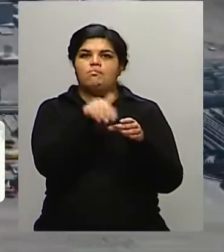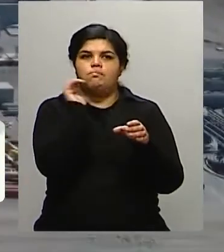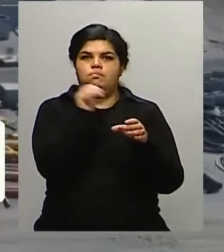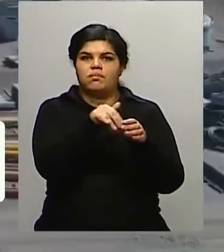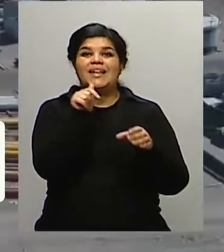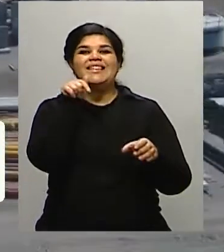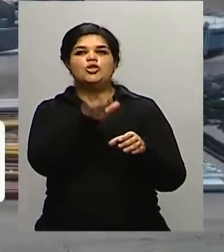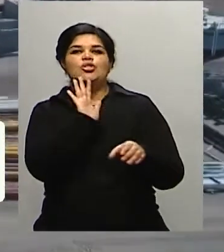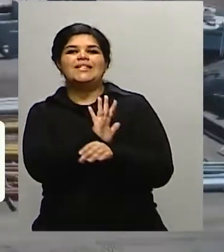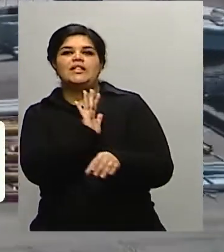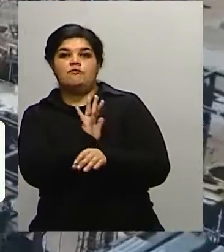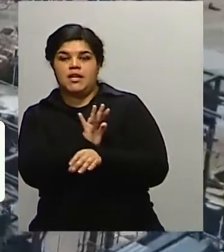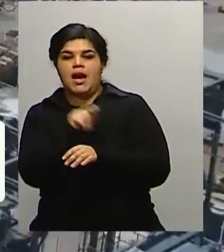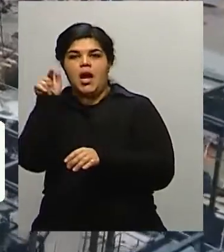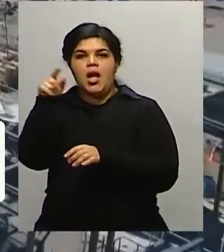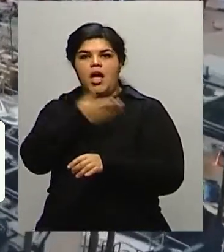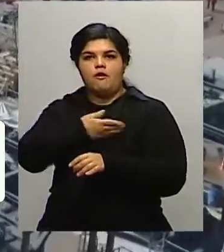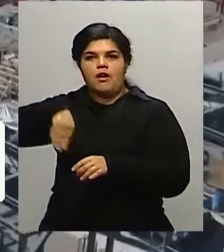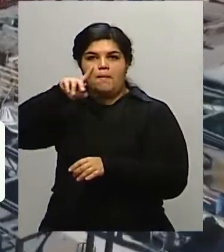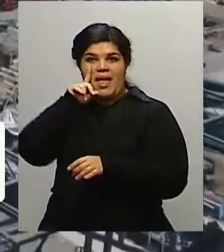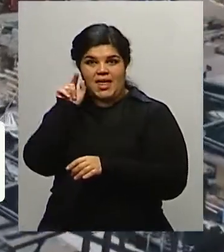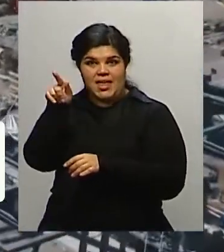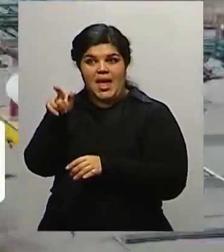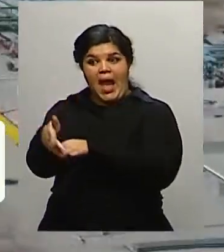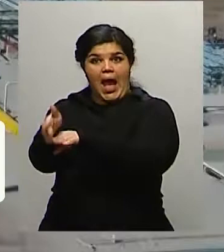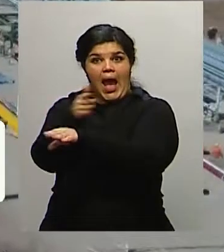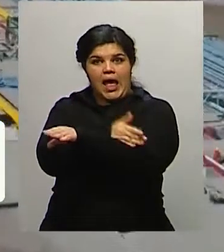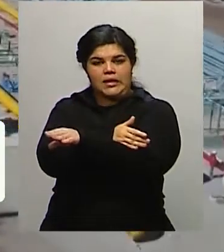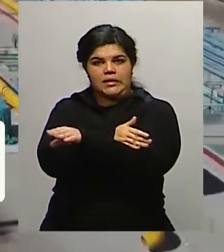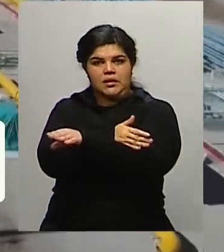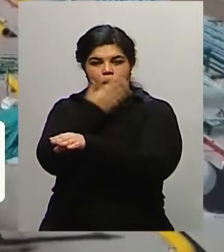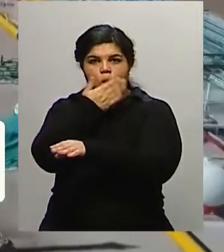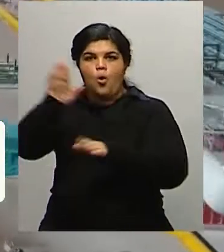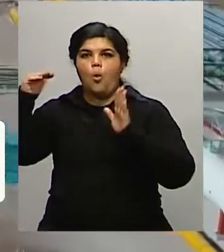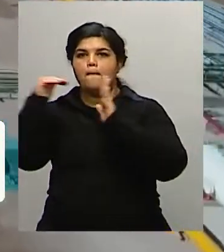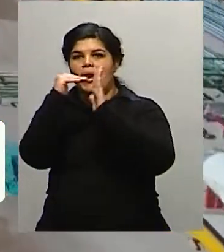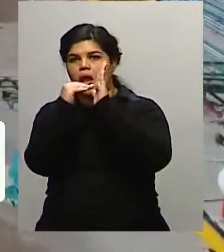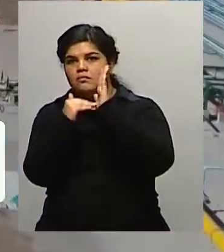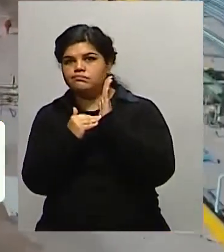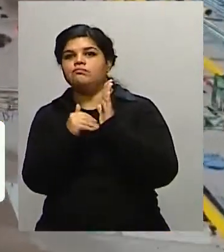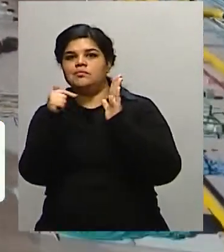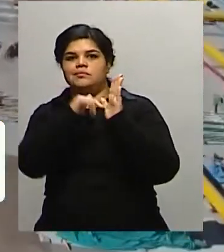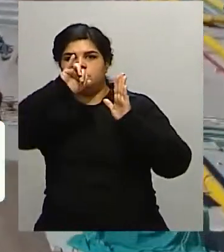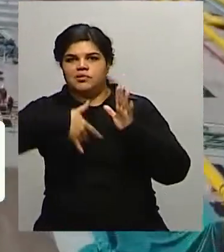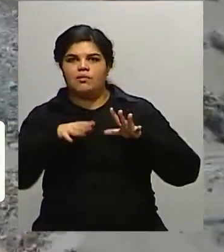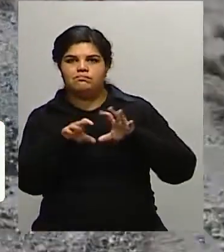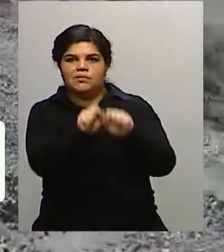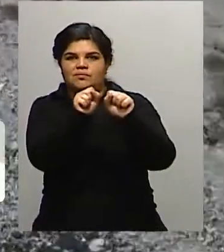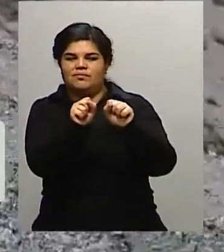cumplir con esa meta estrictamente, ¿no? No me refiero a todo el programa, sino a eso, en razón de esta